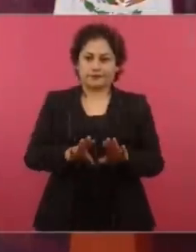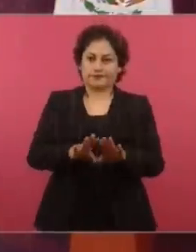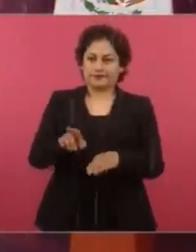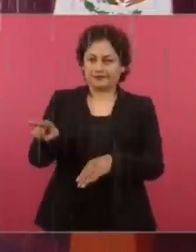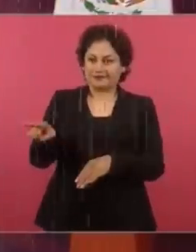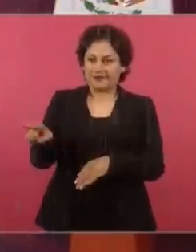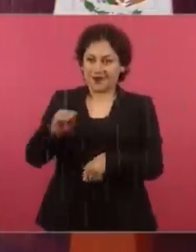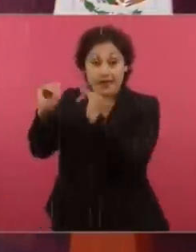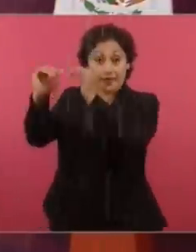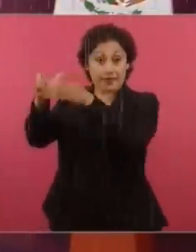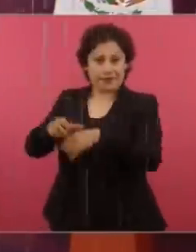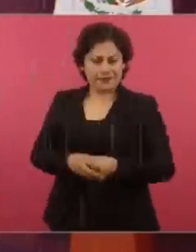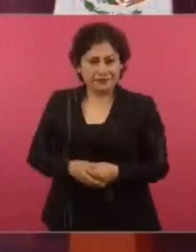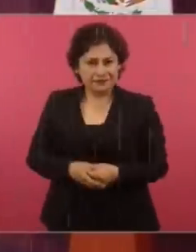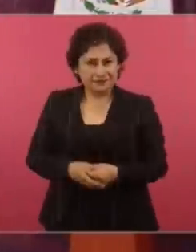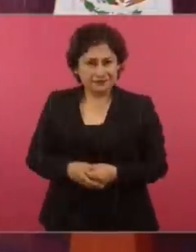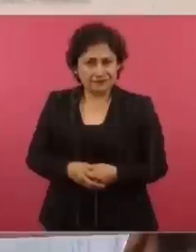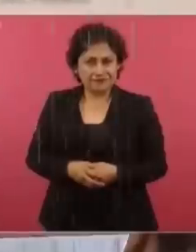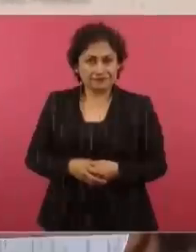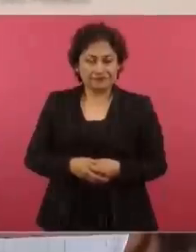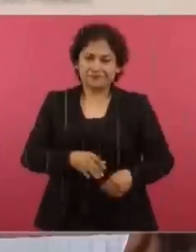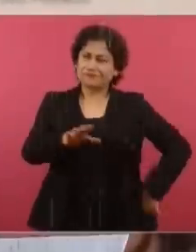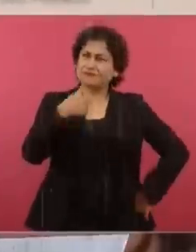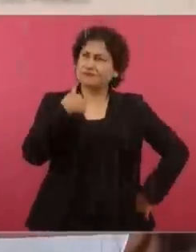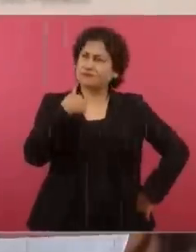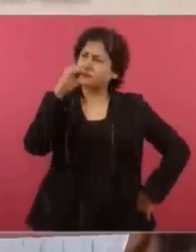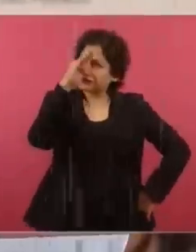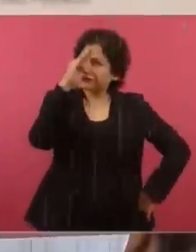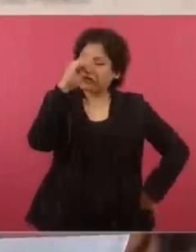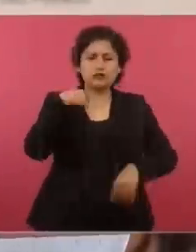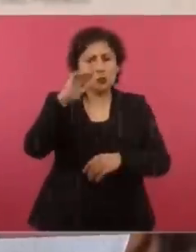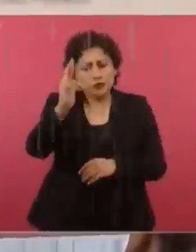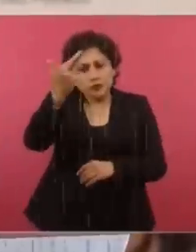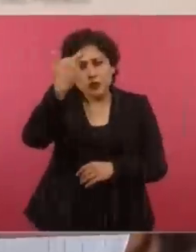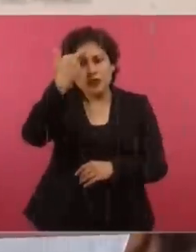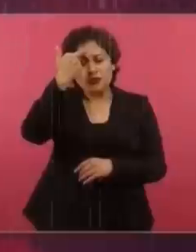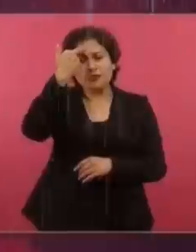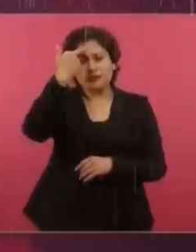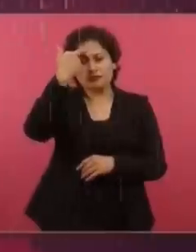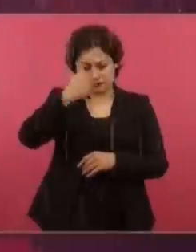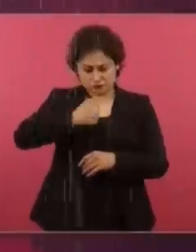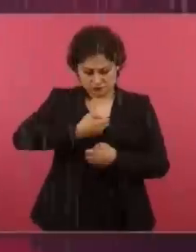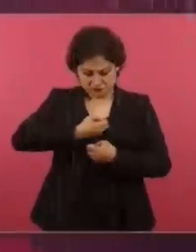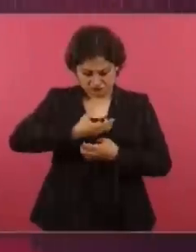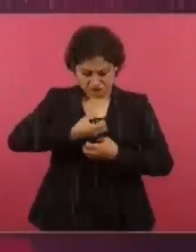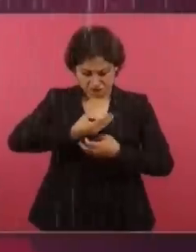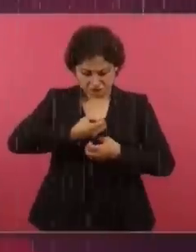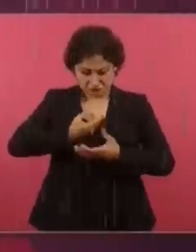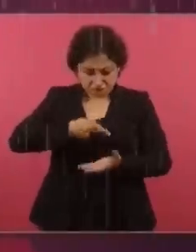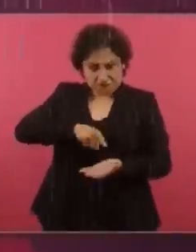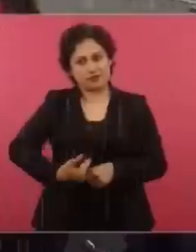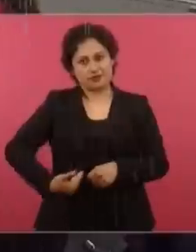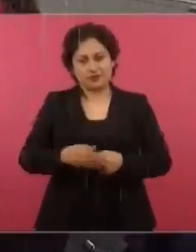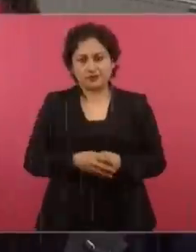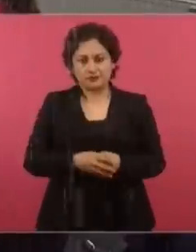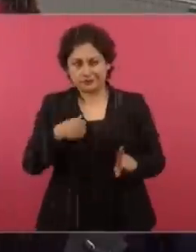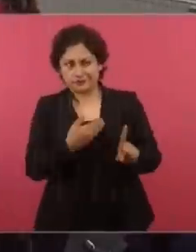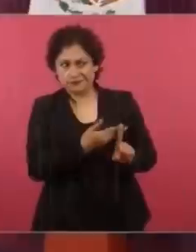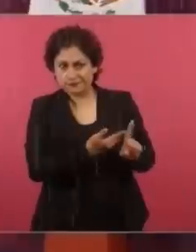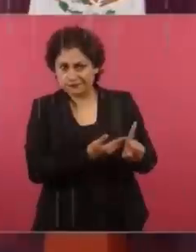pone una empleada de la oligarquía Y sí ahora estoy recordando de que estaba yo mencionando a los presidentes